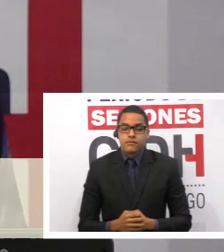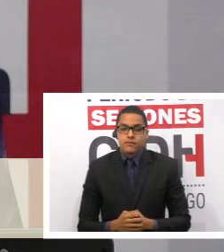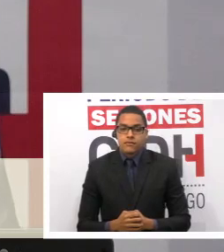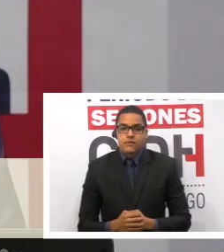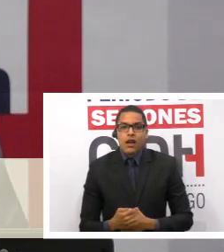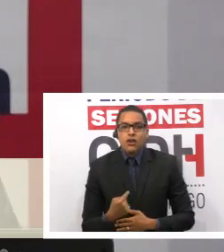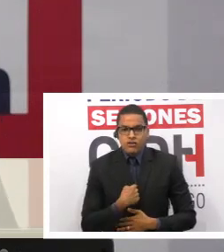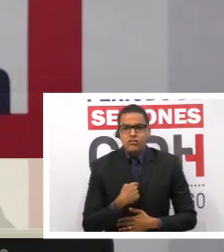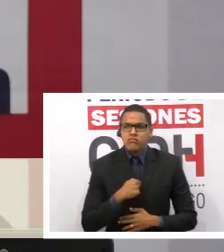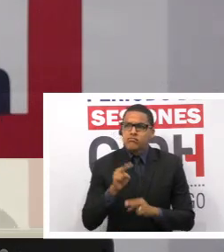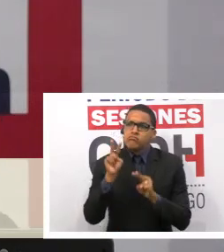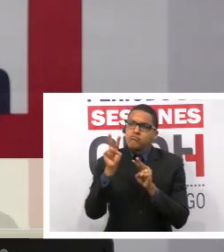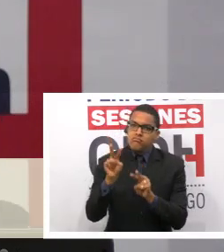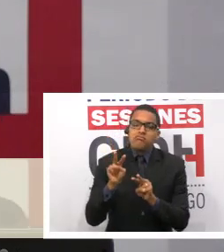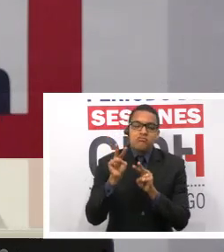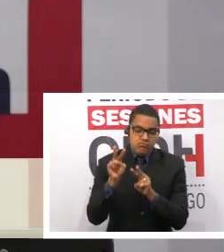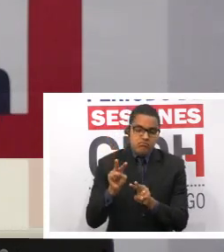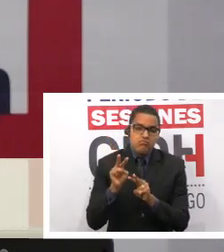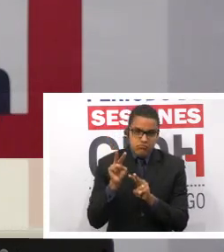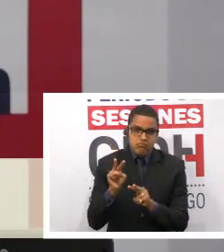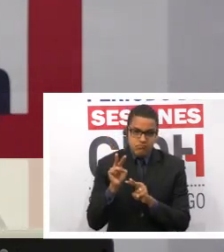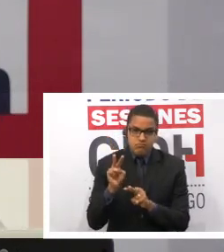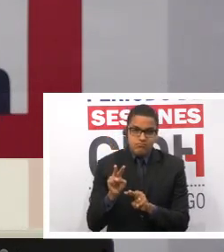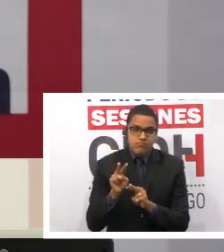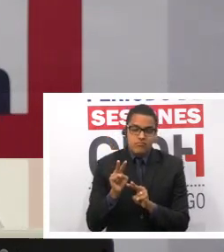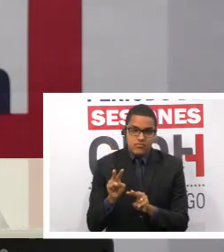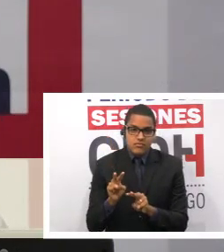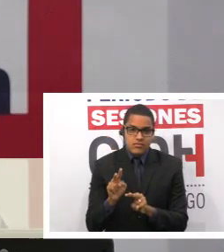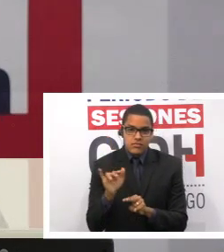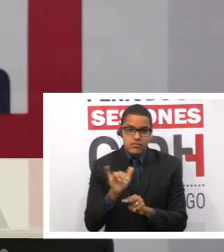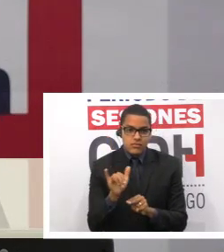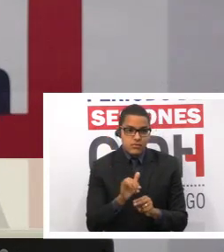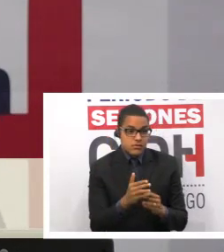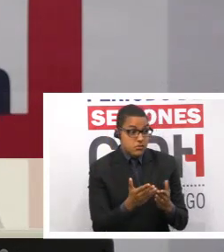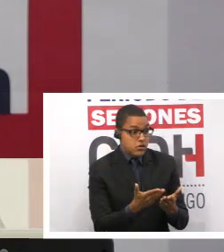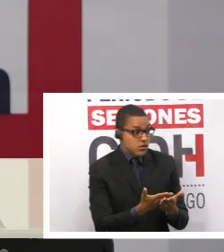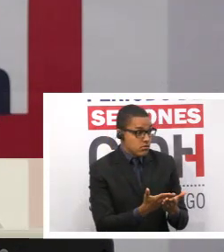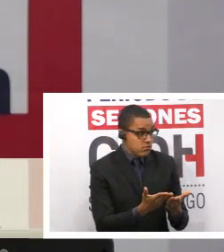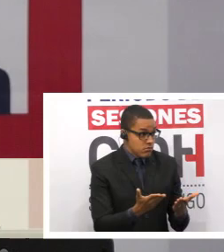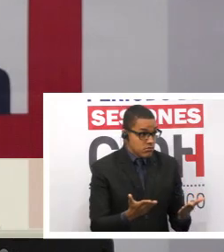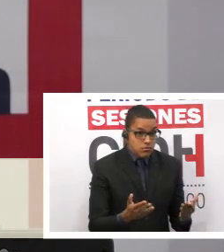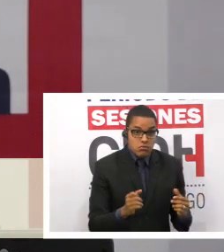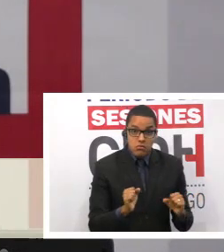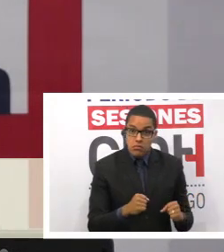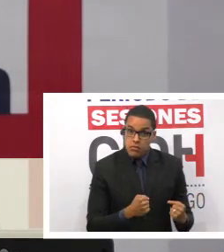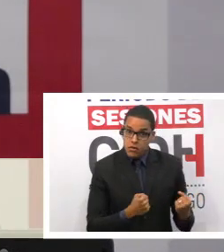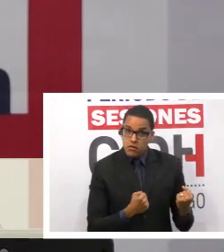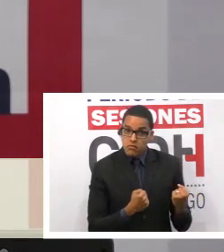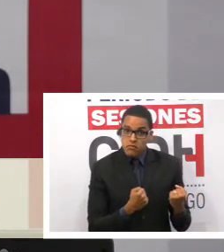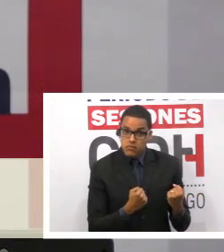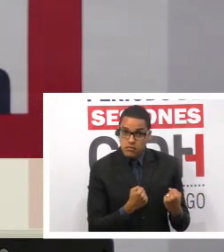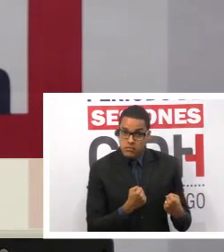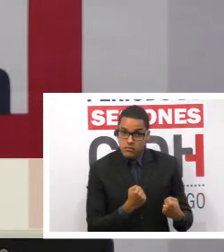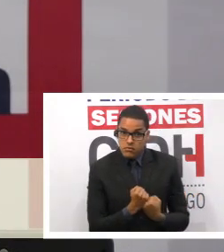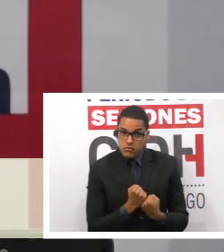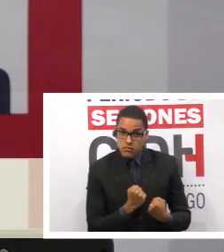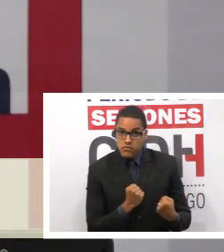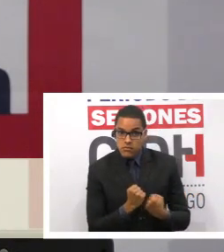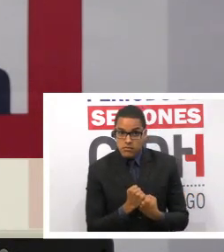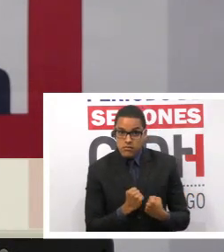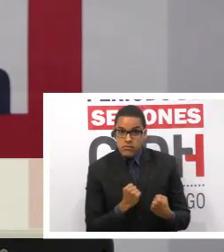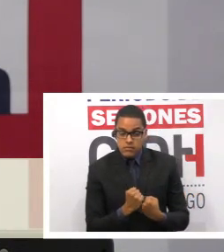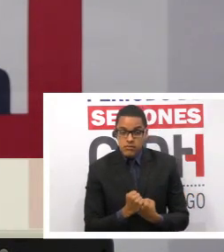el asesinato andy ansón salida de la sesión en gestión y